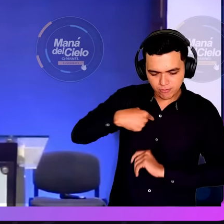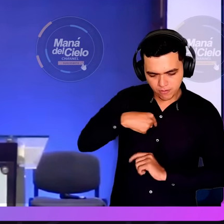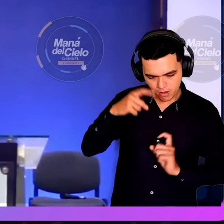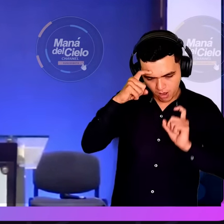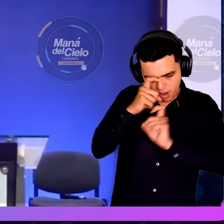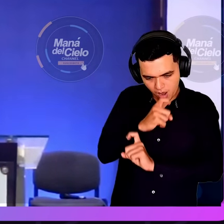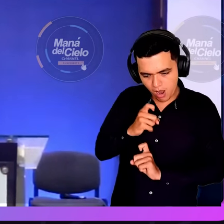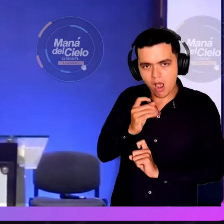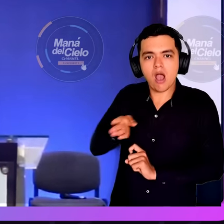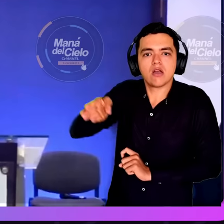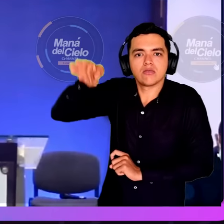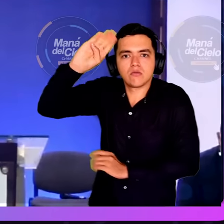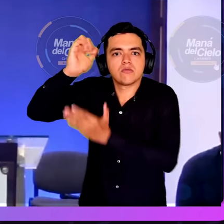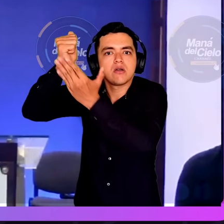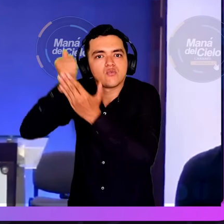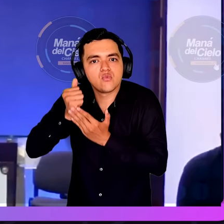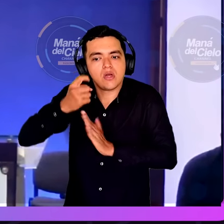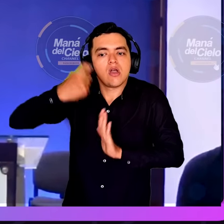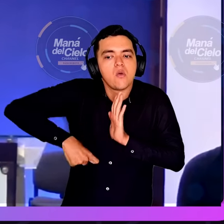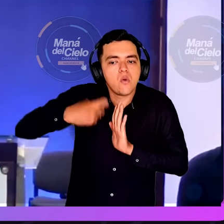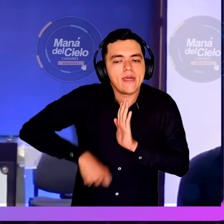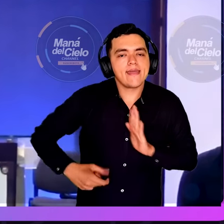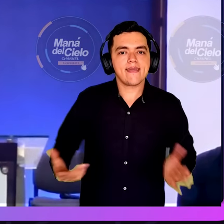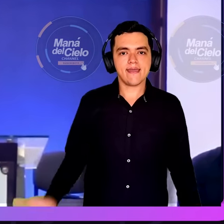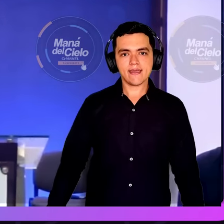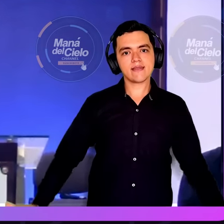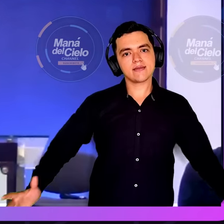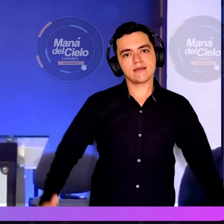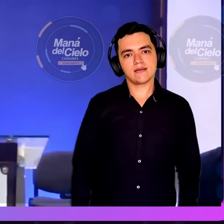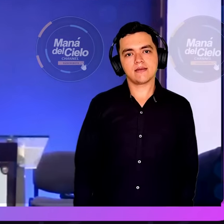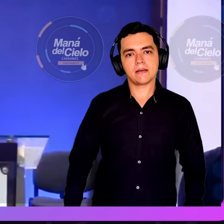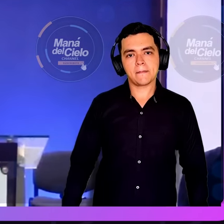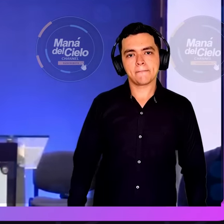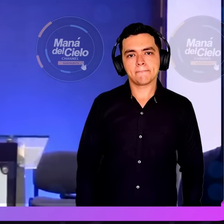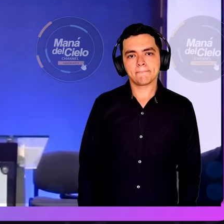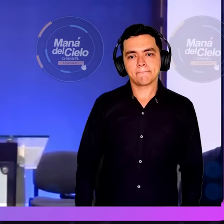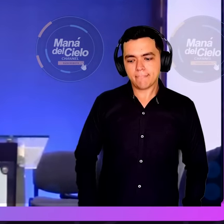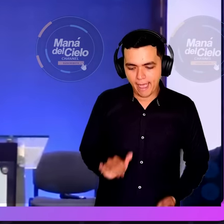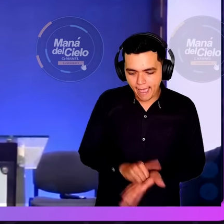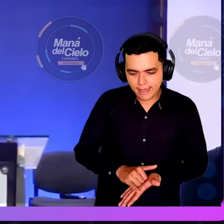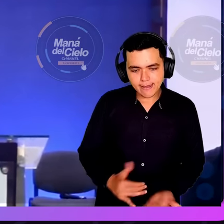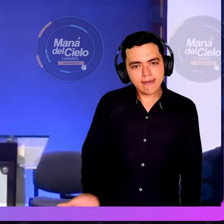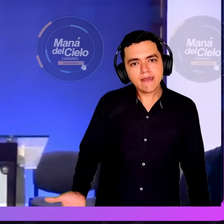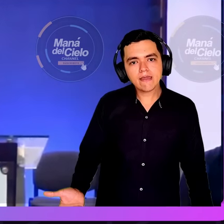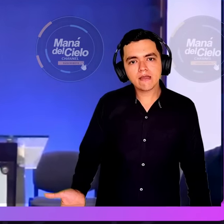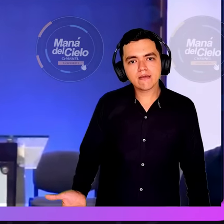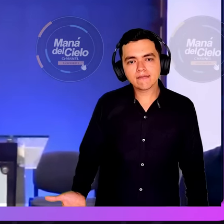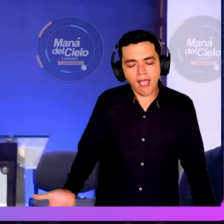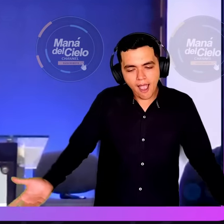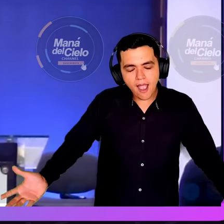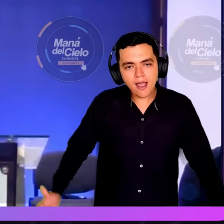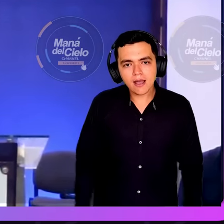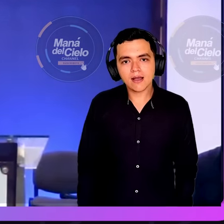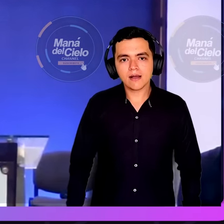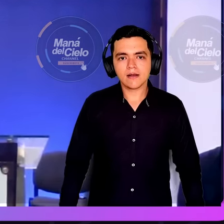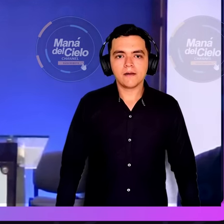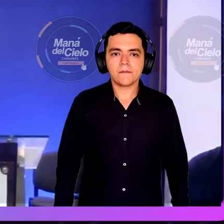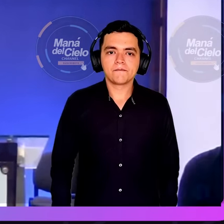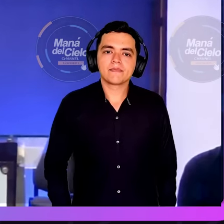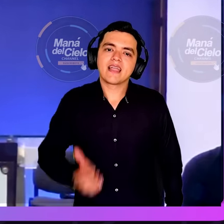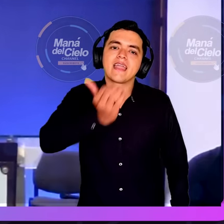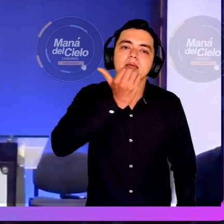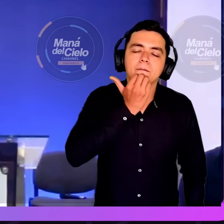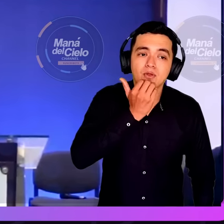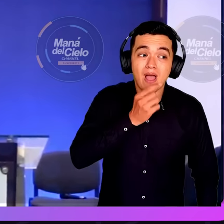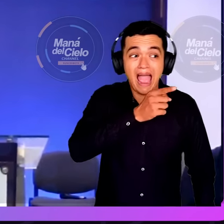ta, ta. Pero cuando usted dice: me voy a sacar un tiempo solo, sola, me voy a venir al templo, me voy a encerrar en un cuarto donde usted quiera, solo